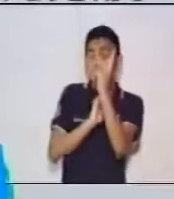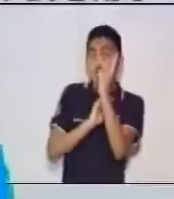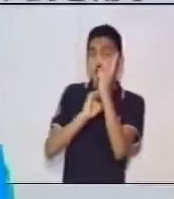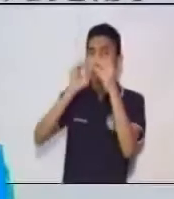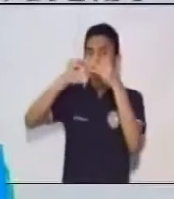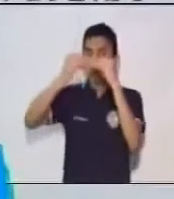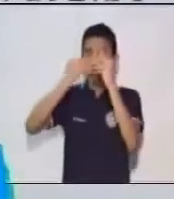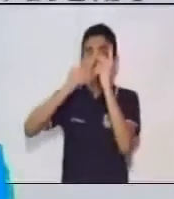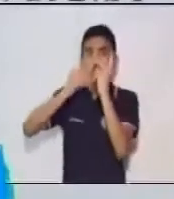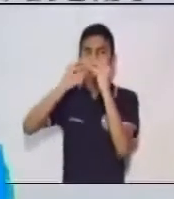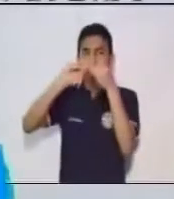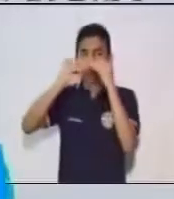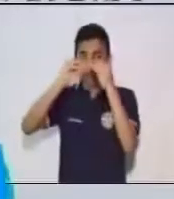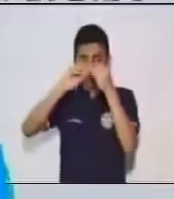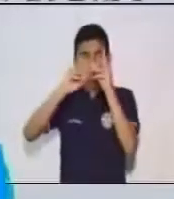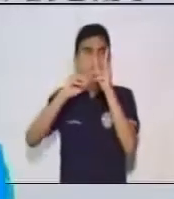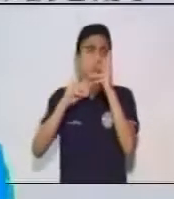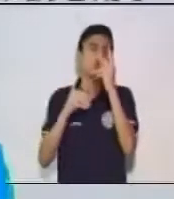números